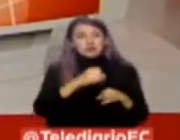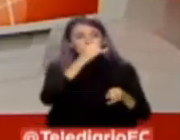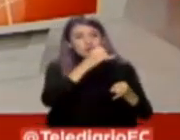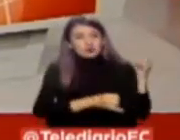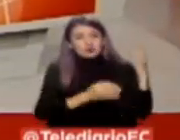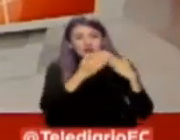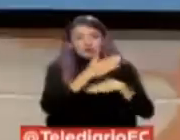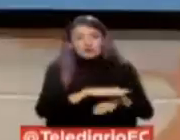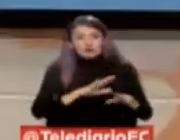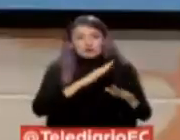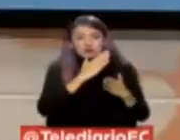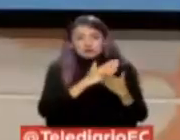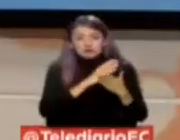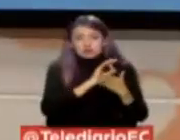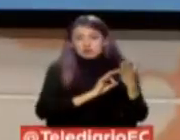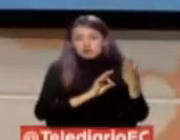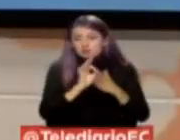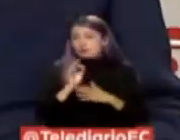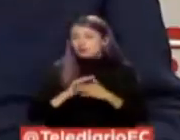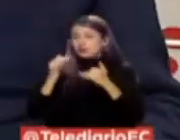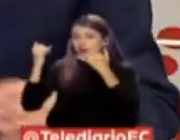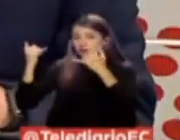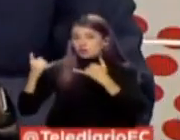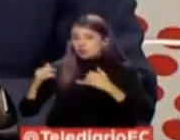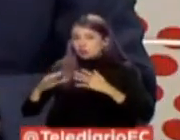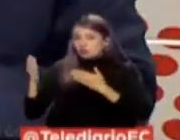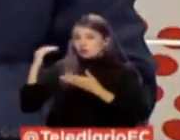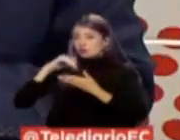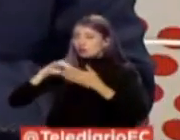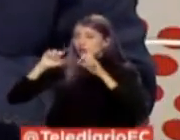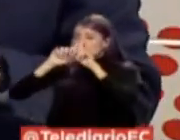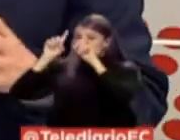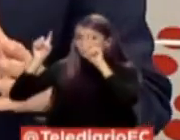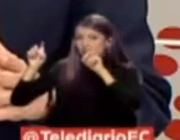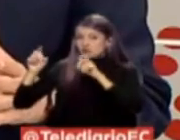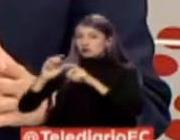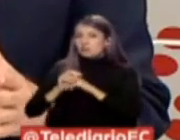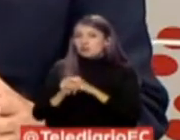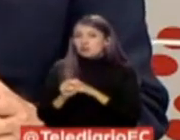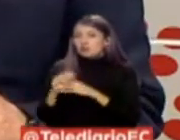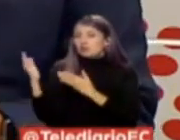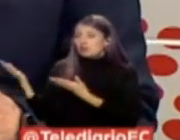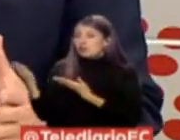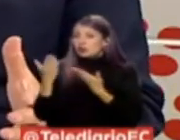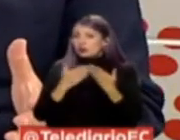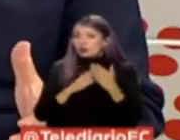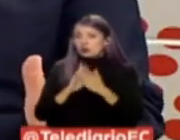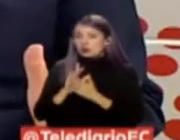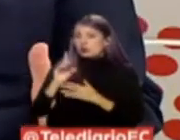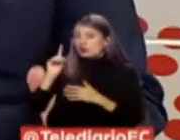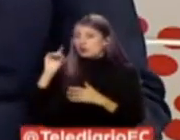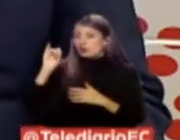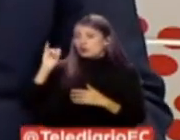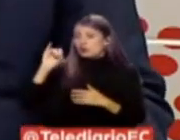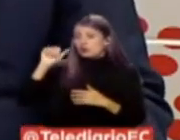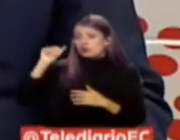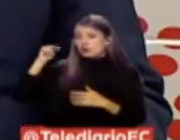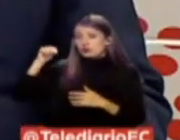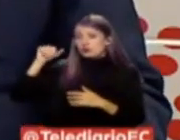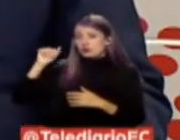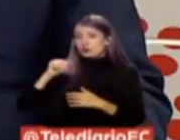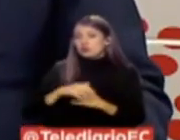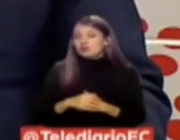gobierno tampoco los va a permitir. Ahora, le quiero, volvamos al tema, si me permite, el tema de Diana y las circunstancias de todo